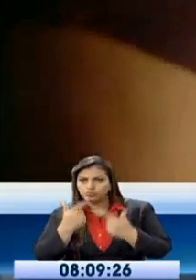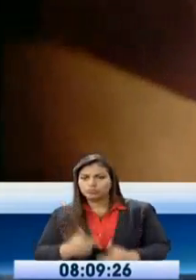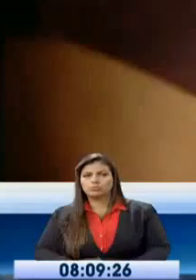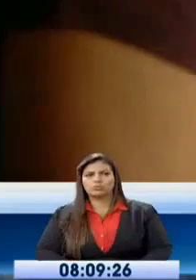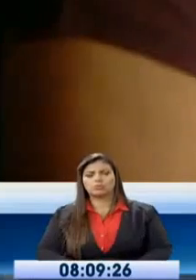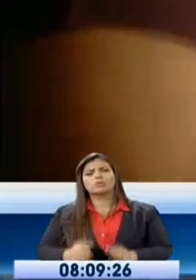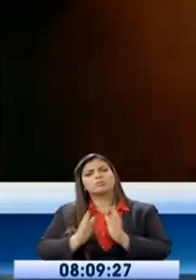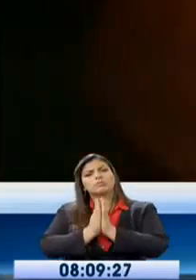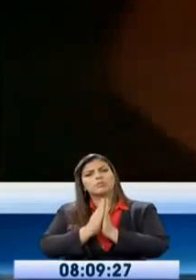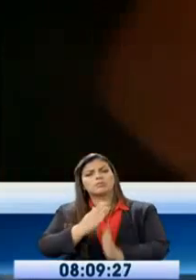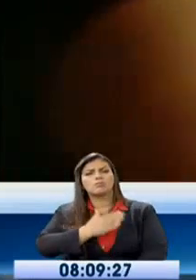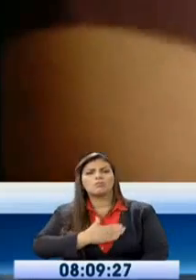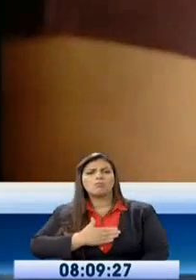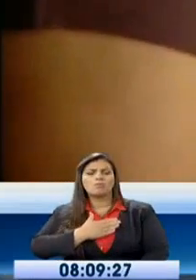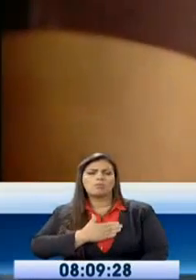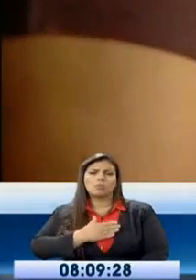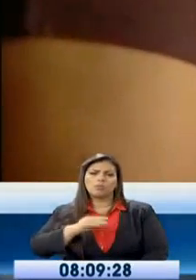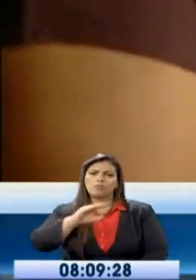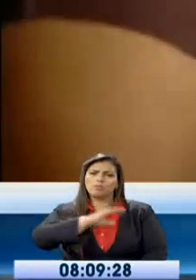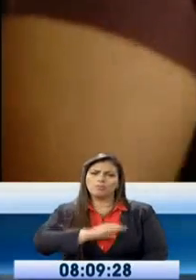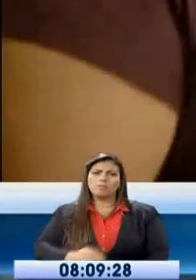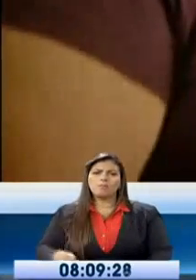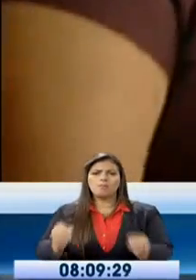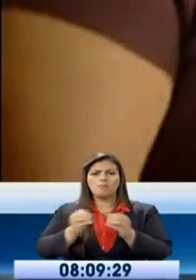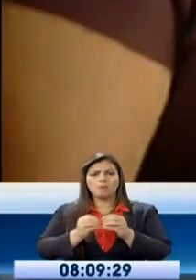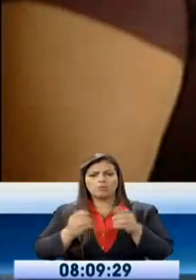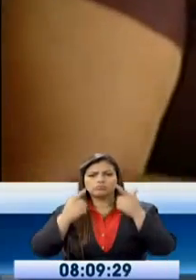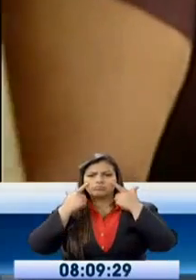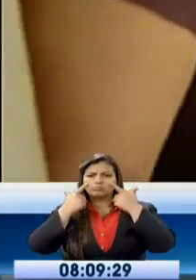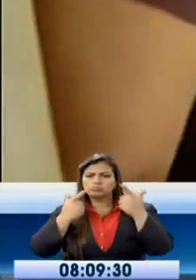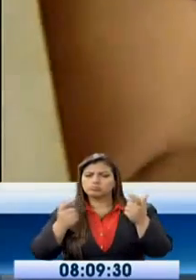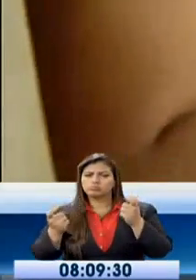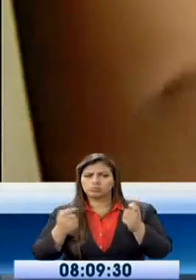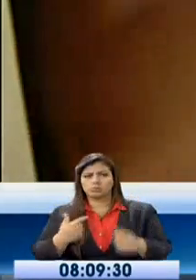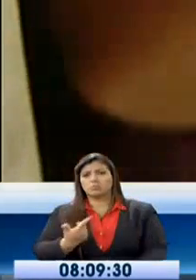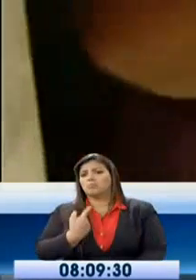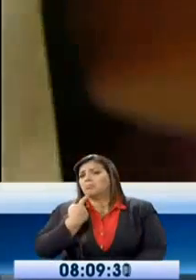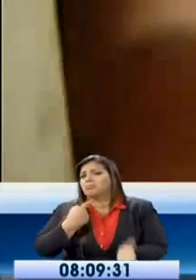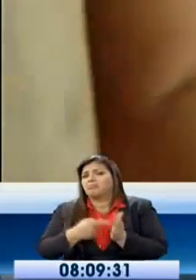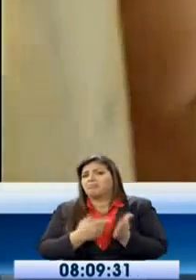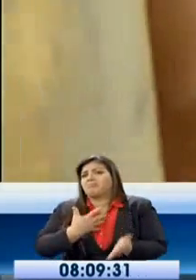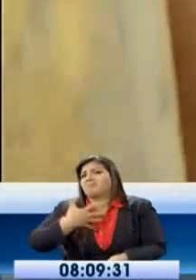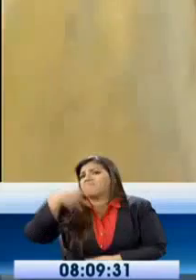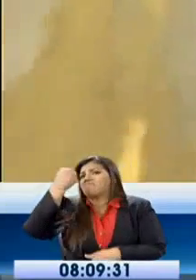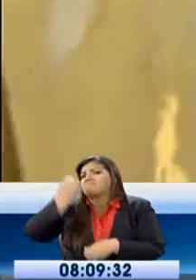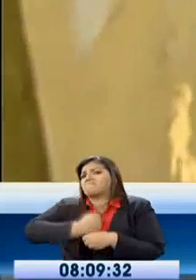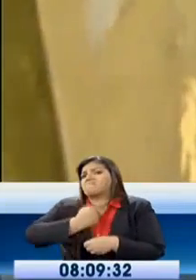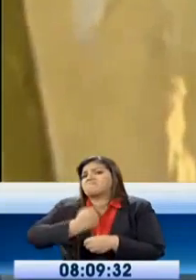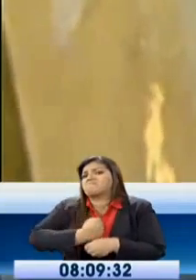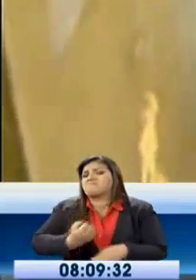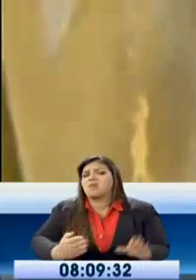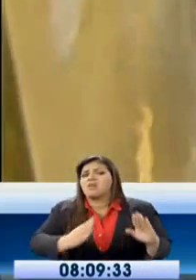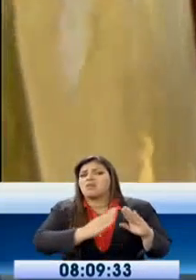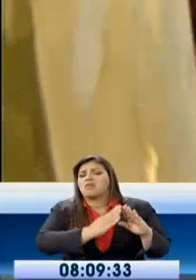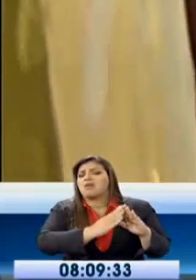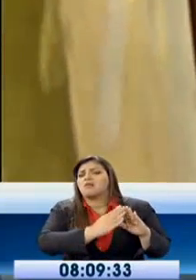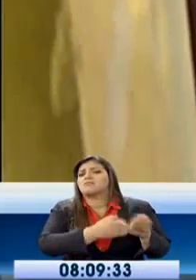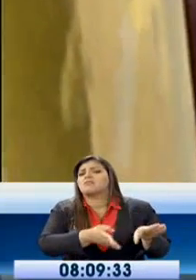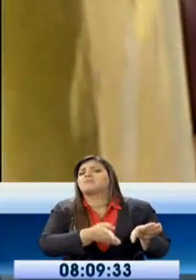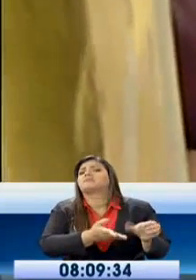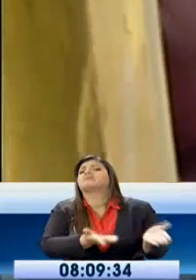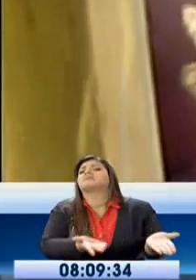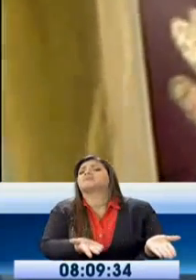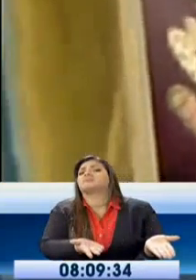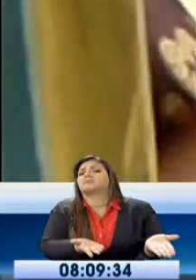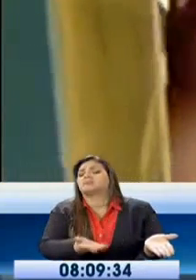ese caso, mañana me podrá pasar a mí. Si yo que salgo también a trabajar, entonces ya uno está en zozobra sin saber qué nos espera en la